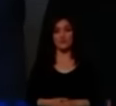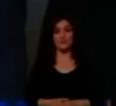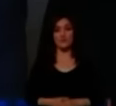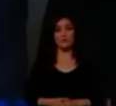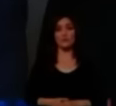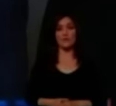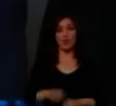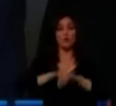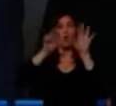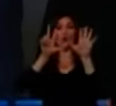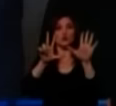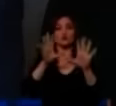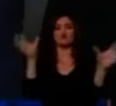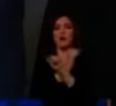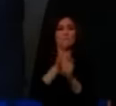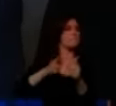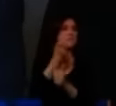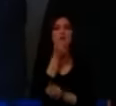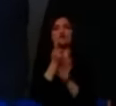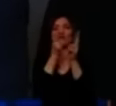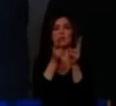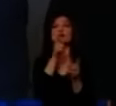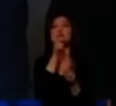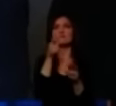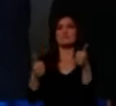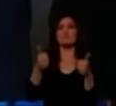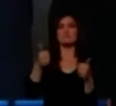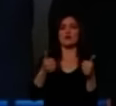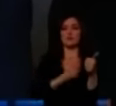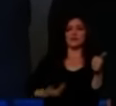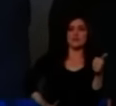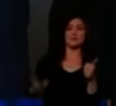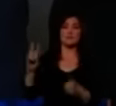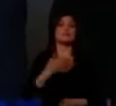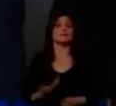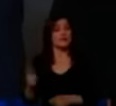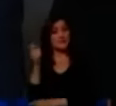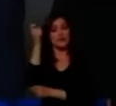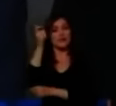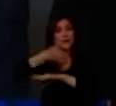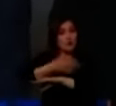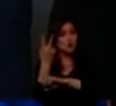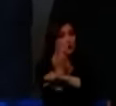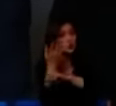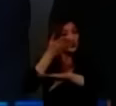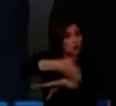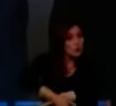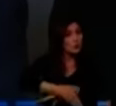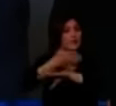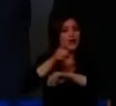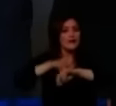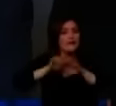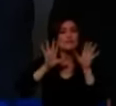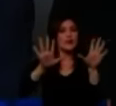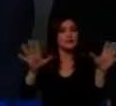8 de la noche, dar el primer resultado preliminar del binomio presidencial. Y 2 horas después de esa, es decir,